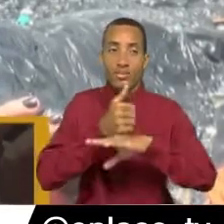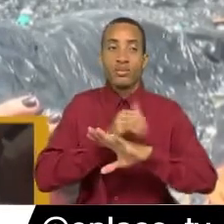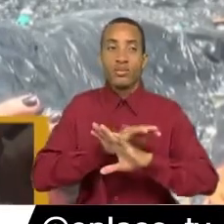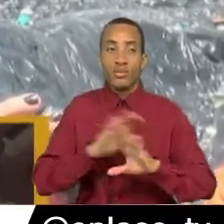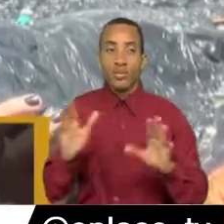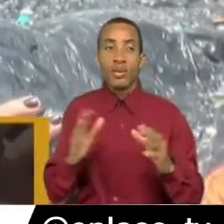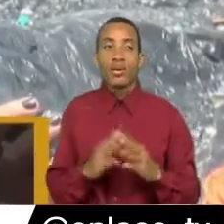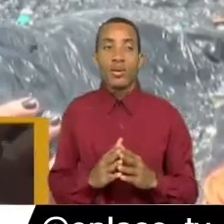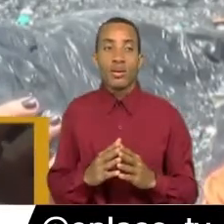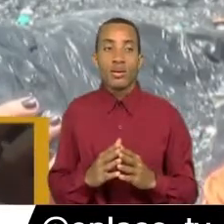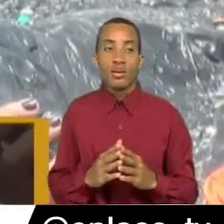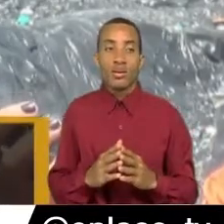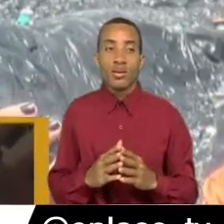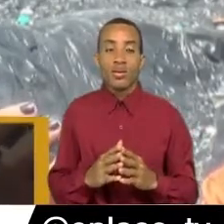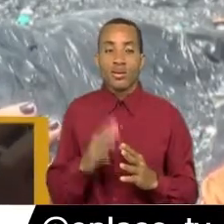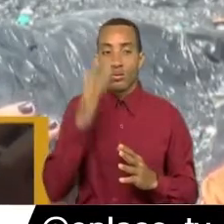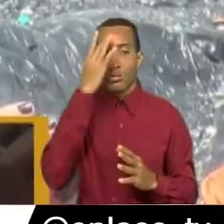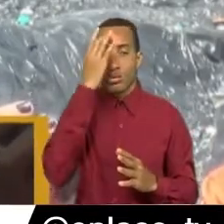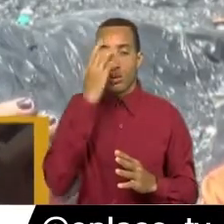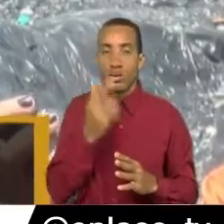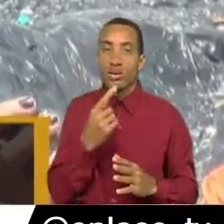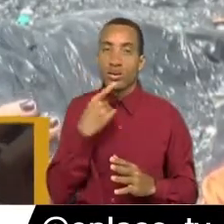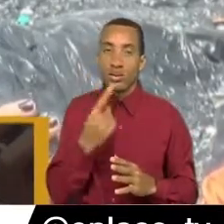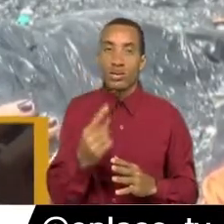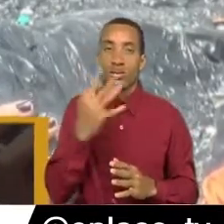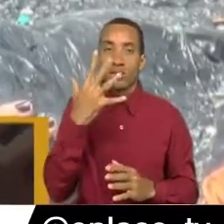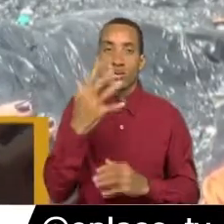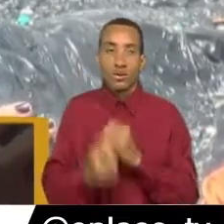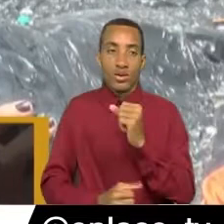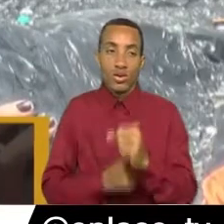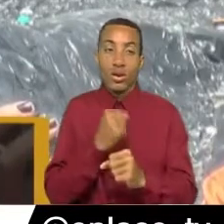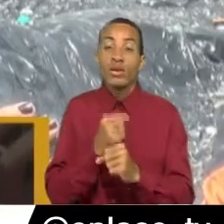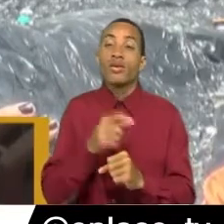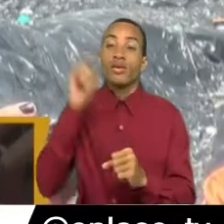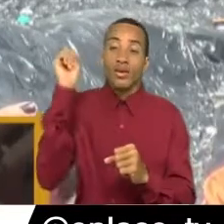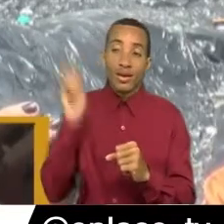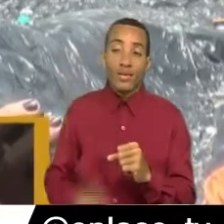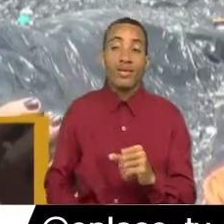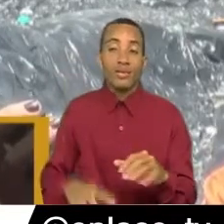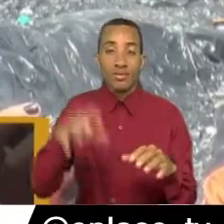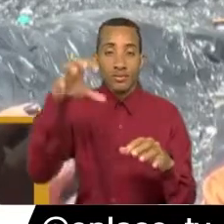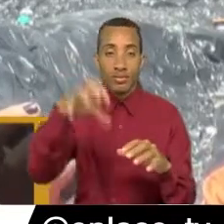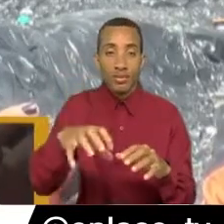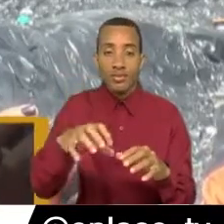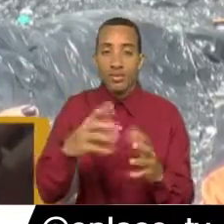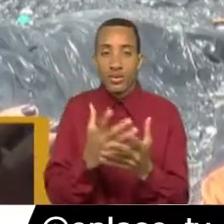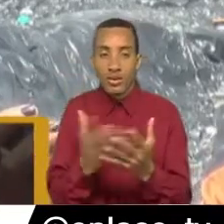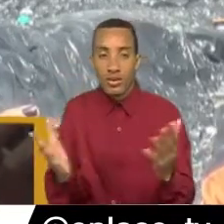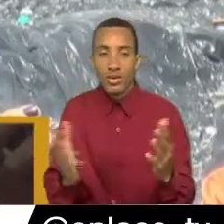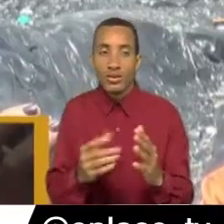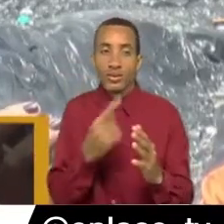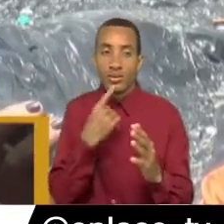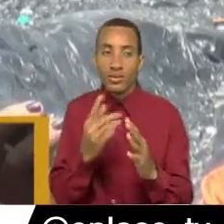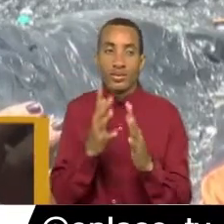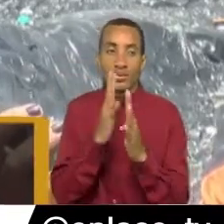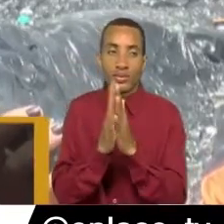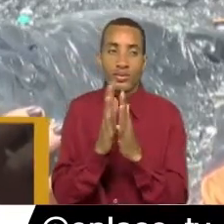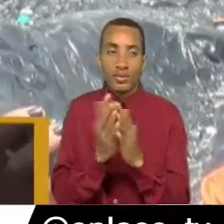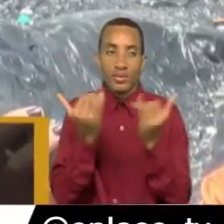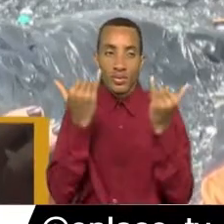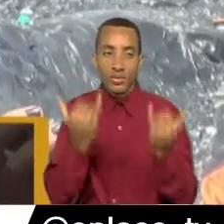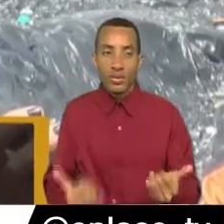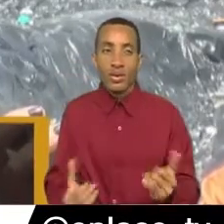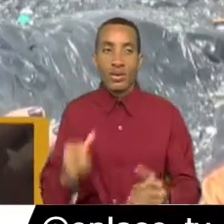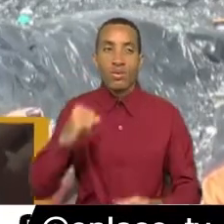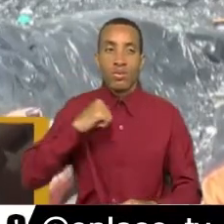porque se le habían dado 5 años para que la instalara, pero a raíz de eso, de las denuncias y de todo lo que se ha manifestado sobre el relleno, pues hoy ya la tiene